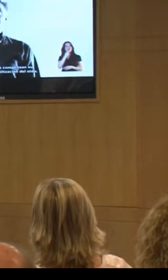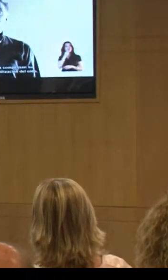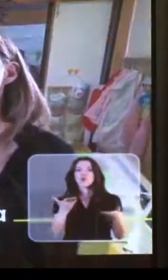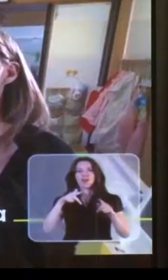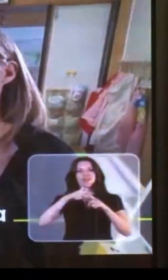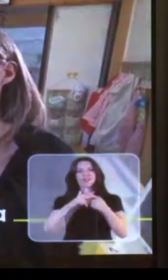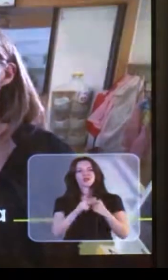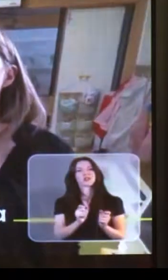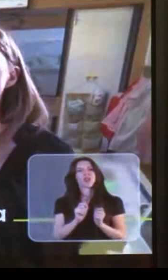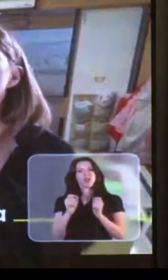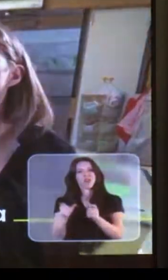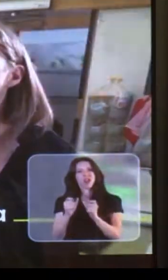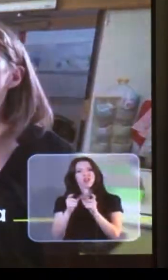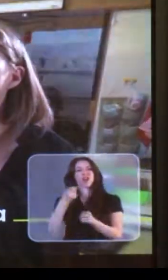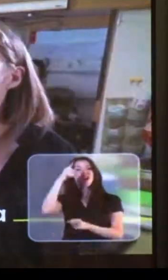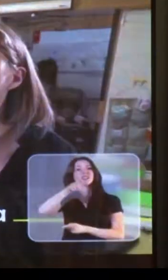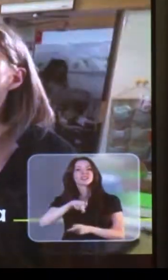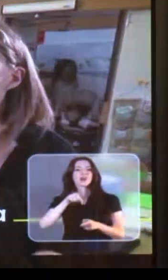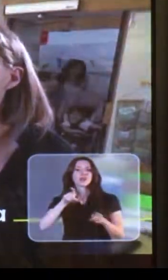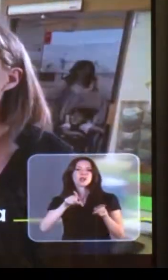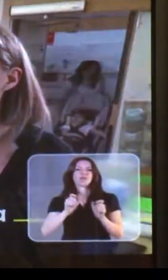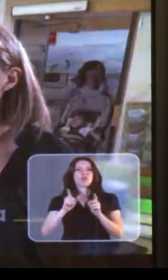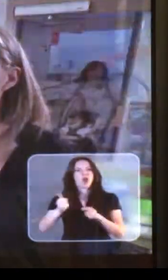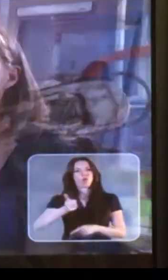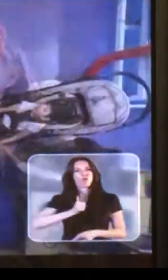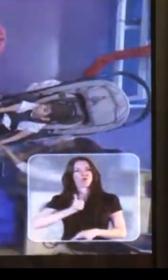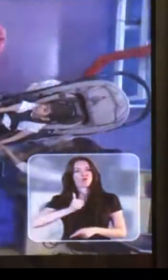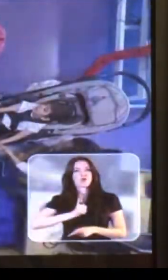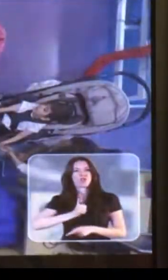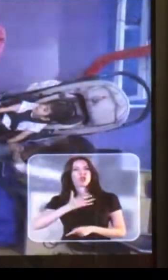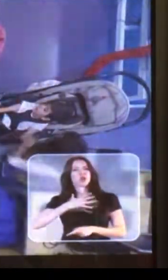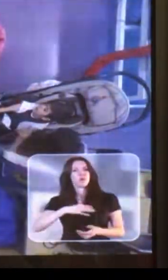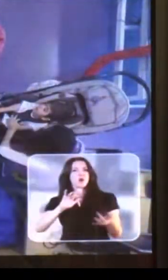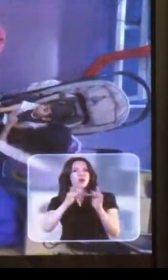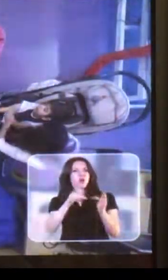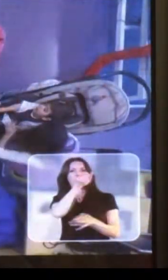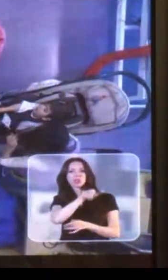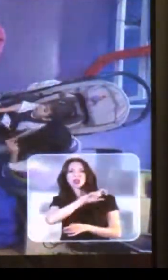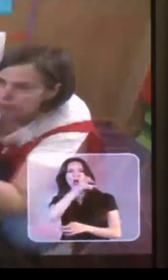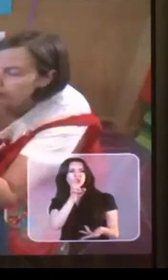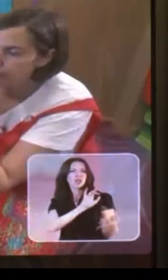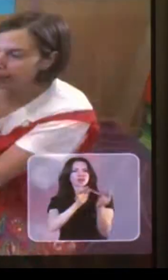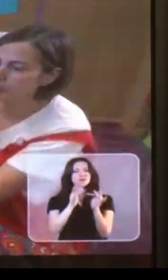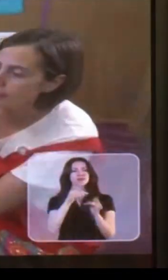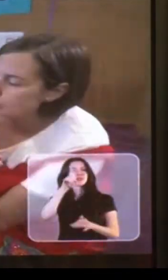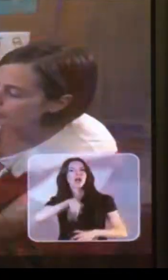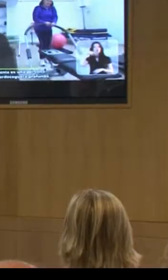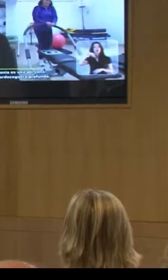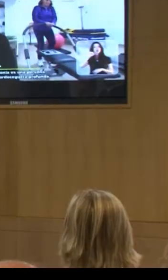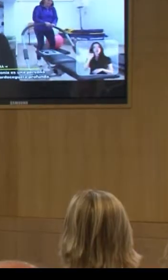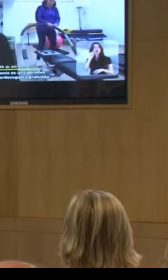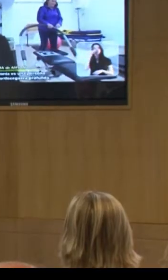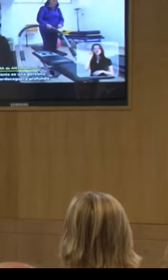general. Gracias a 11 por dar luz a ese camino, por ser nuestra guía, por facilitar la vida a las personas que más lo